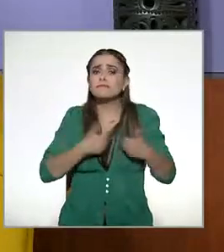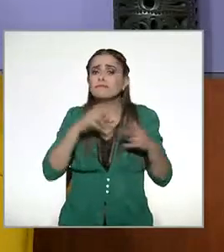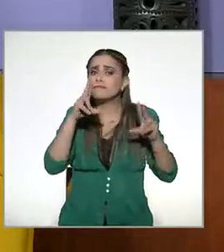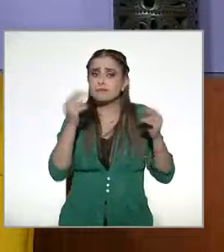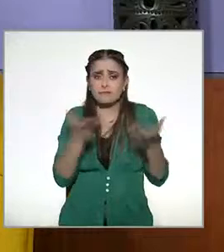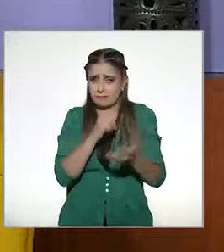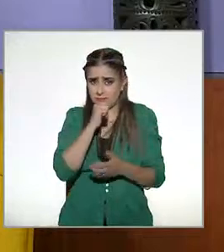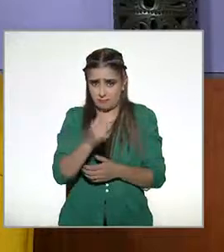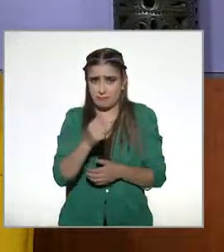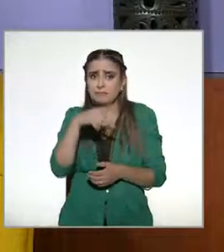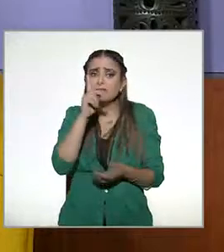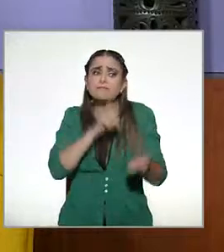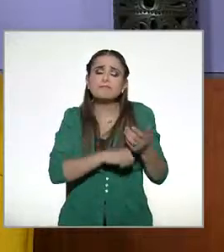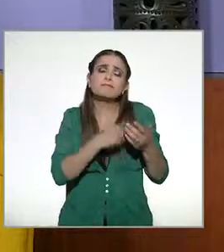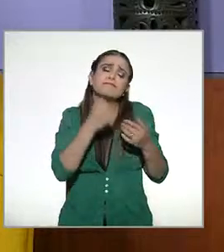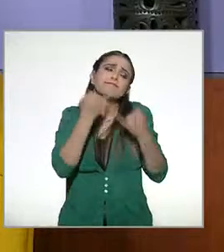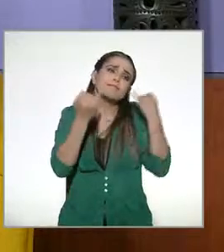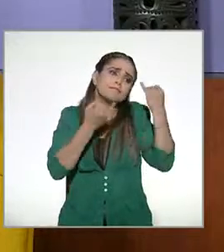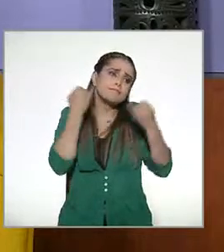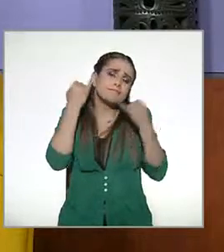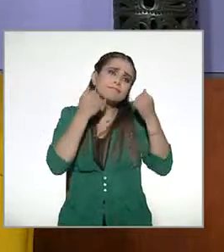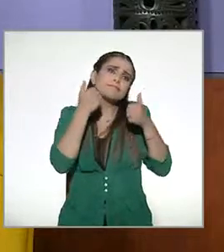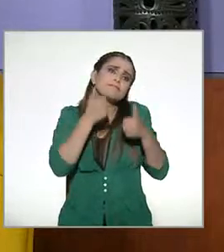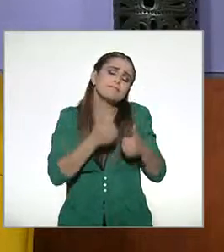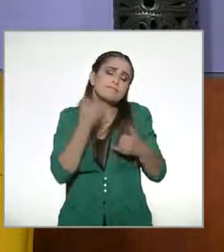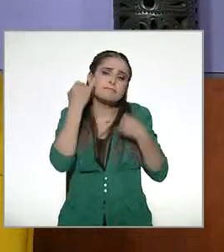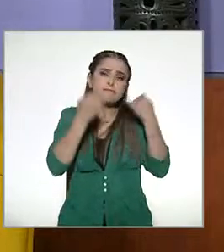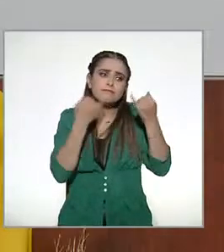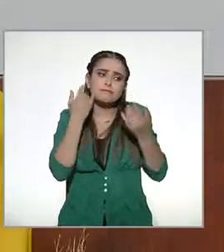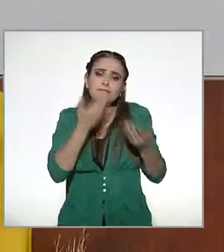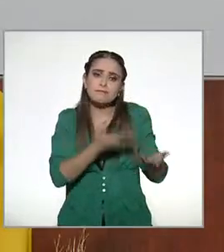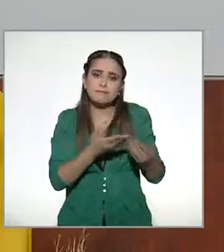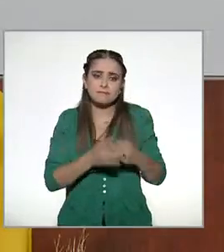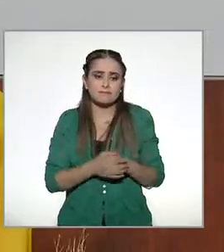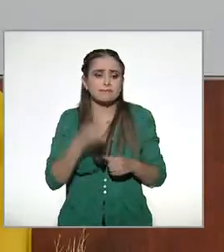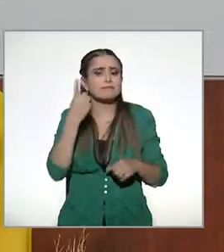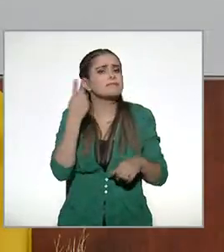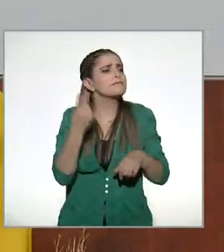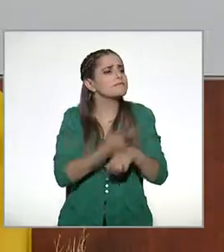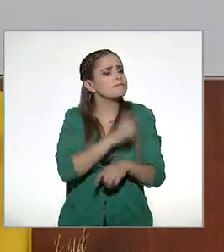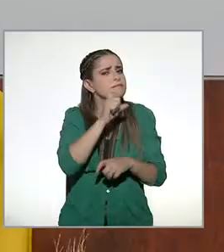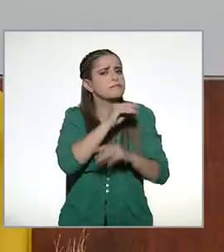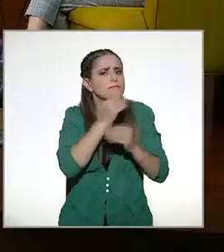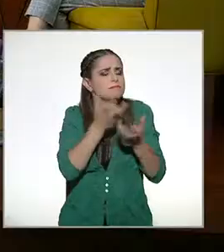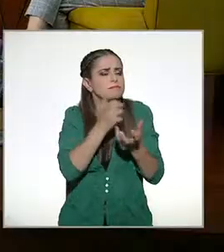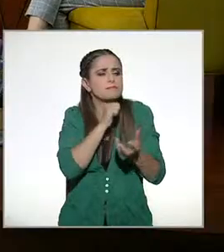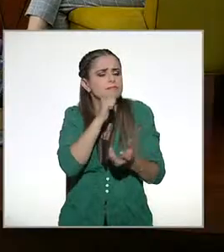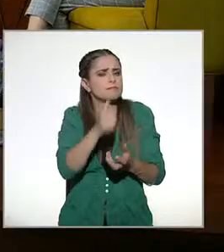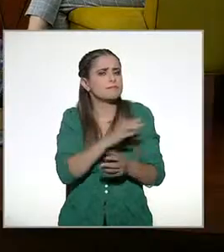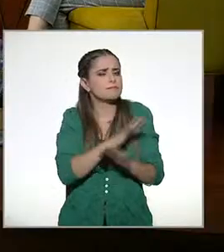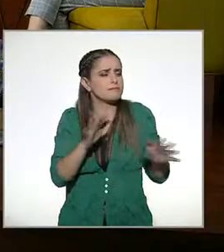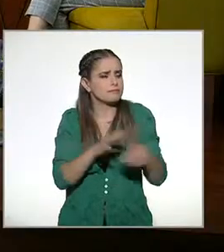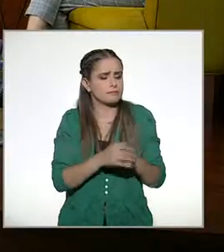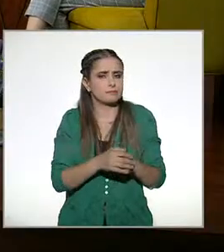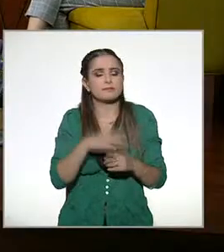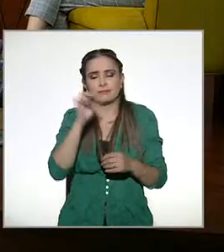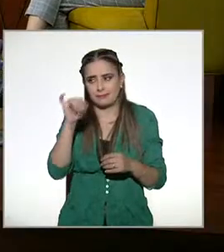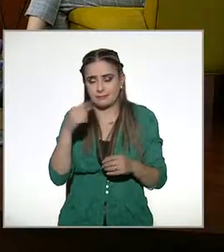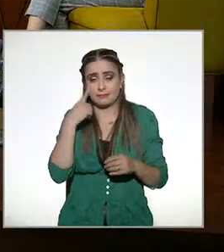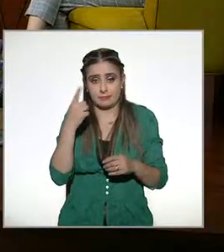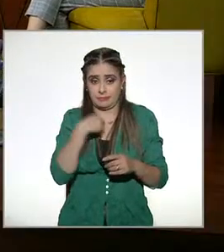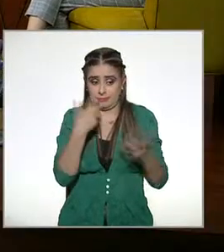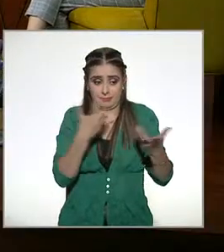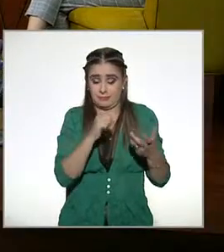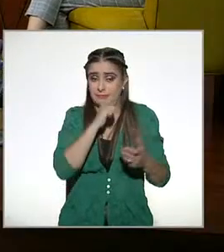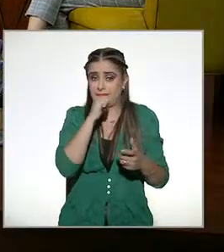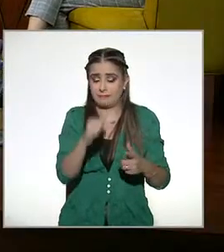muchísimo o sea no es nada es un trabajo psíquico pasa en la nada? justamente es que la nada primero es la posibilidad